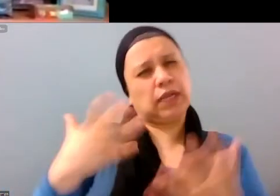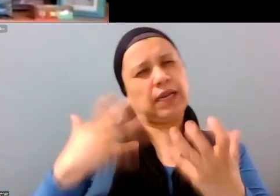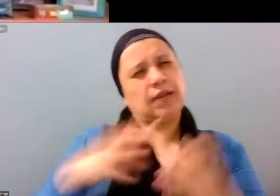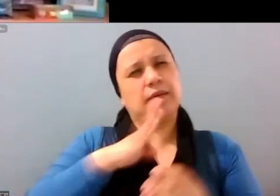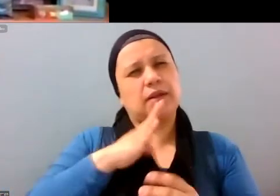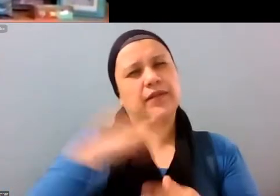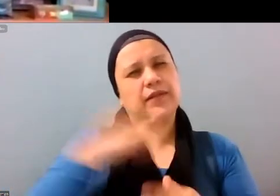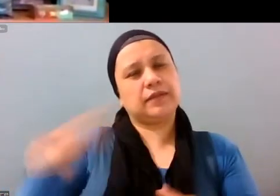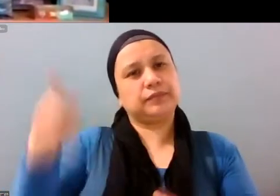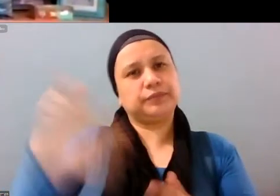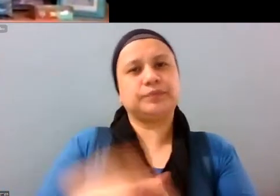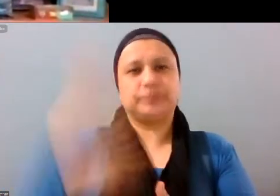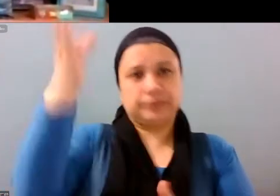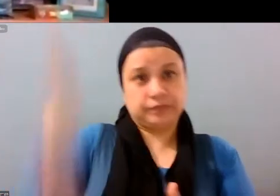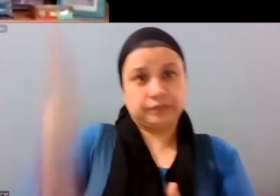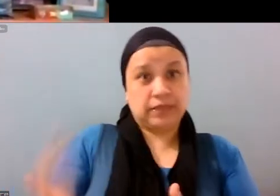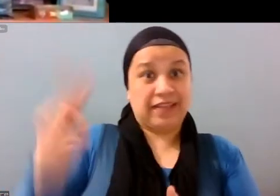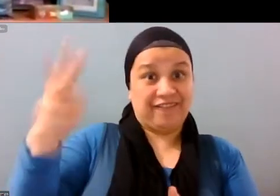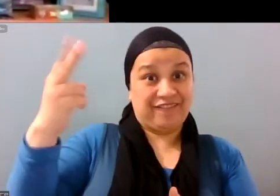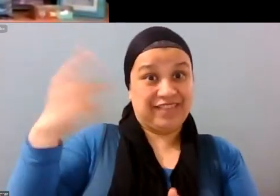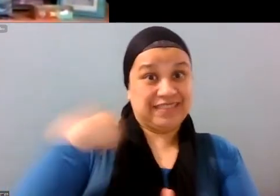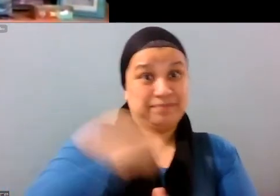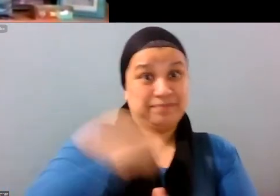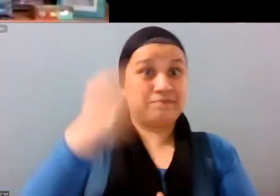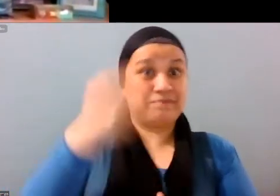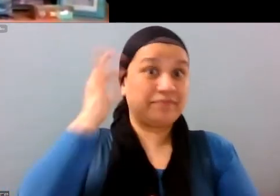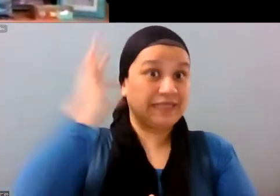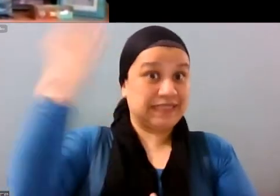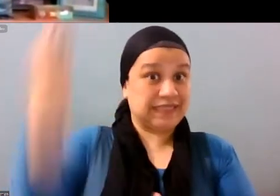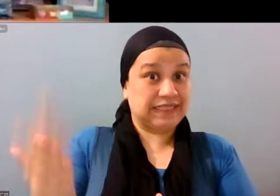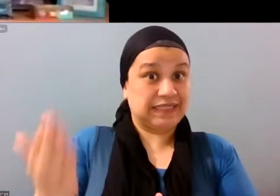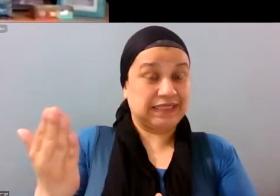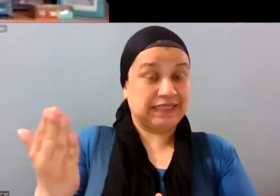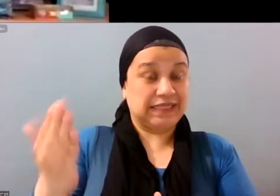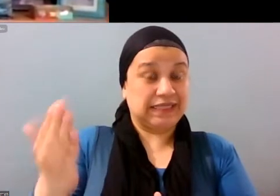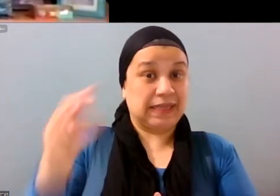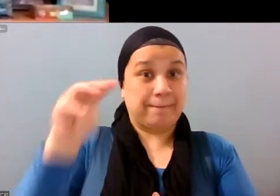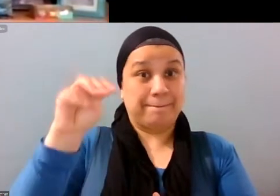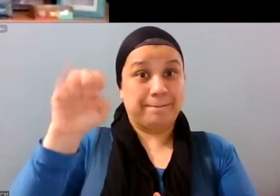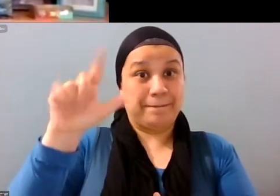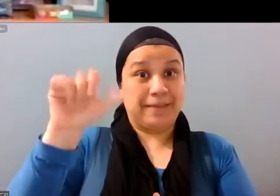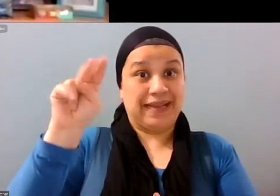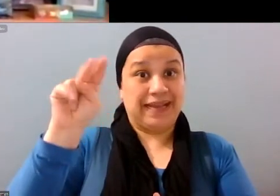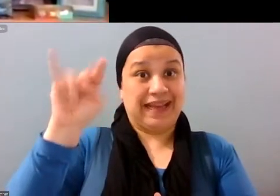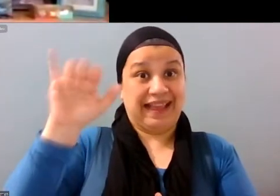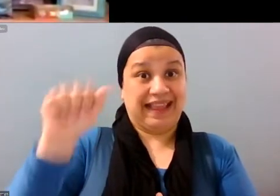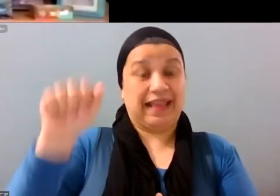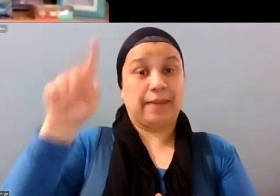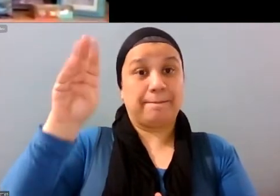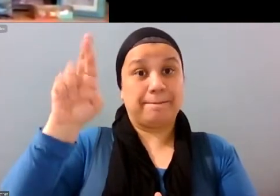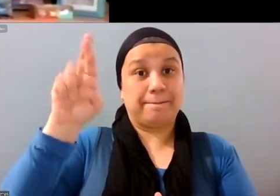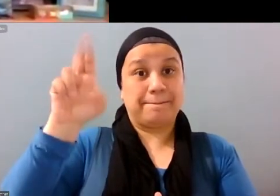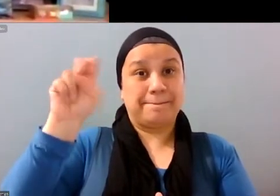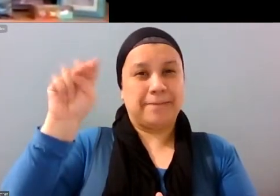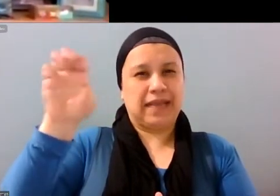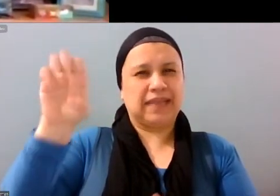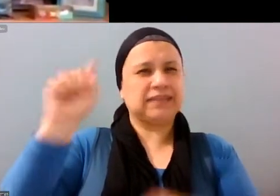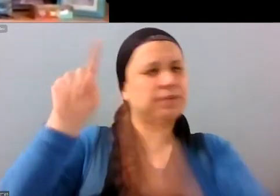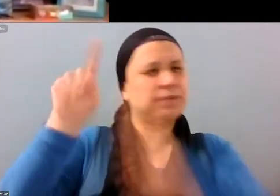viceministra doña doña Melania Brenes y consultarle cuáles han sido esos